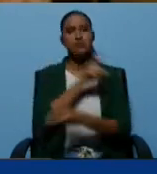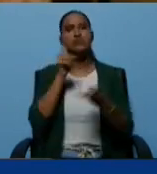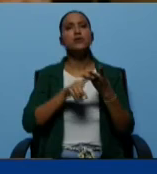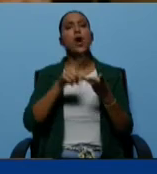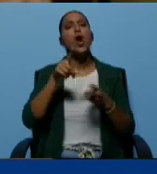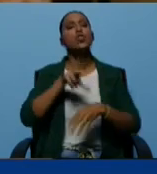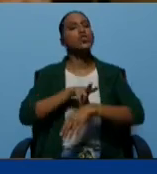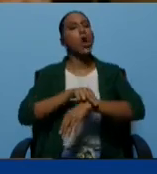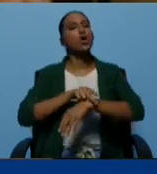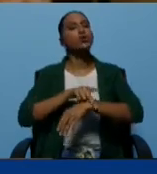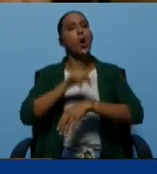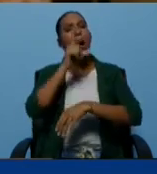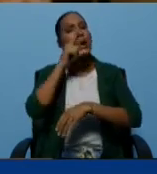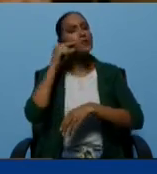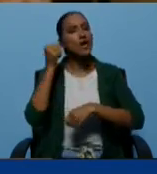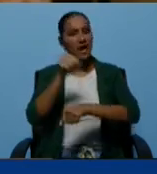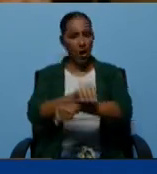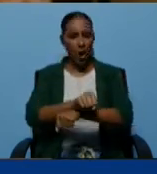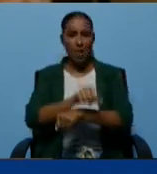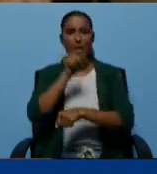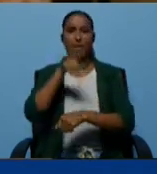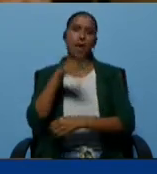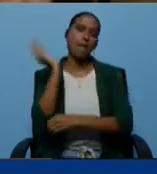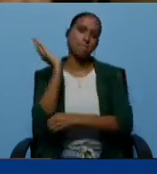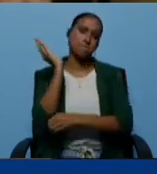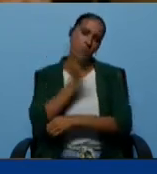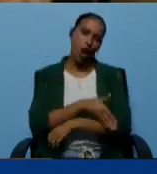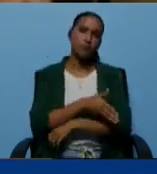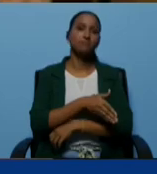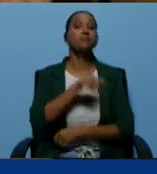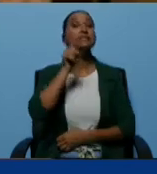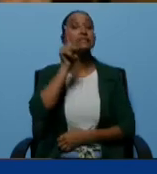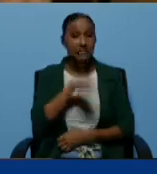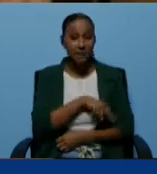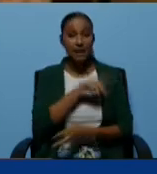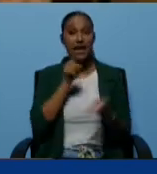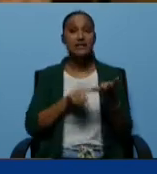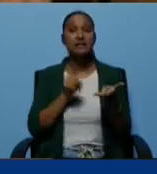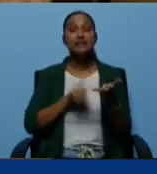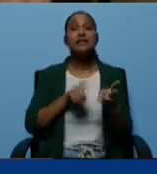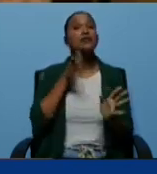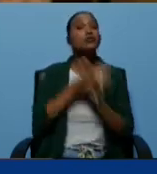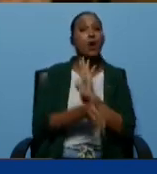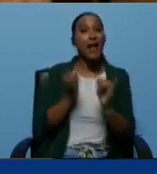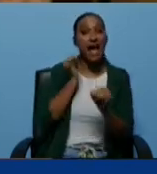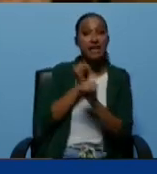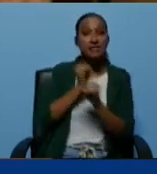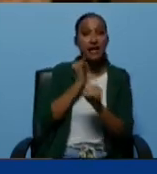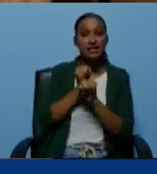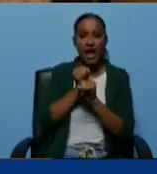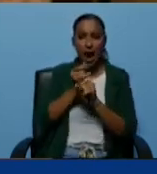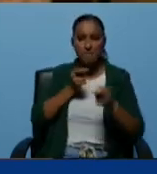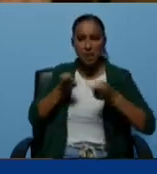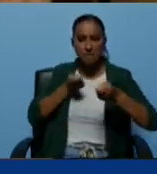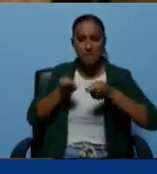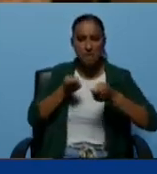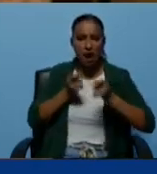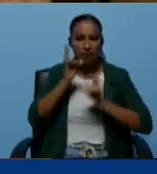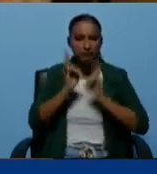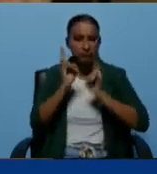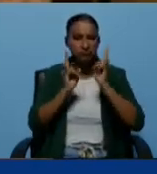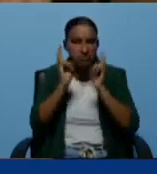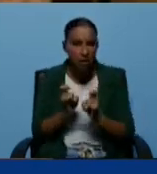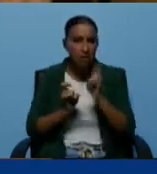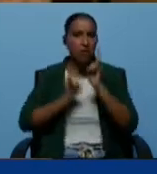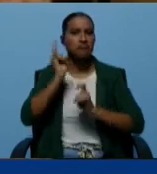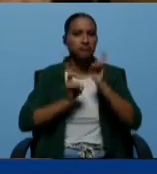plazas. Además, hubo ataques cibernéticos contra 25 dominios nacionales de diferentes instituciones